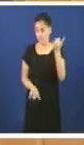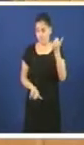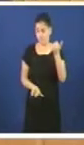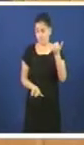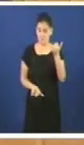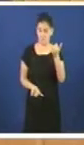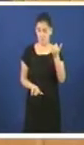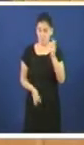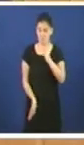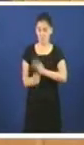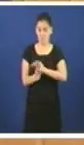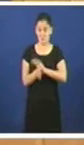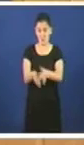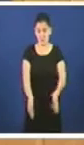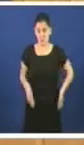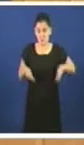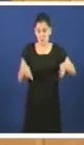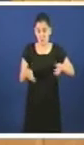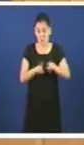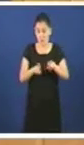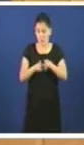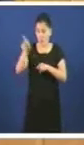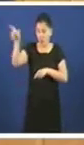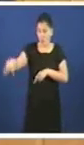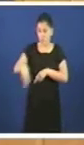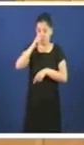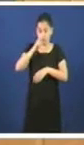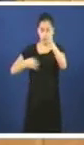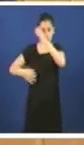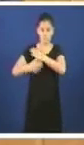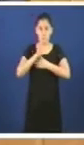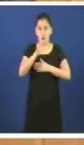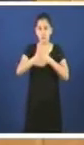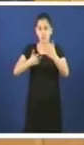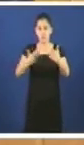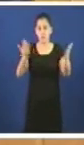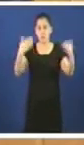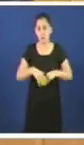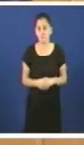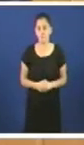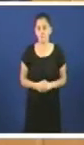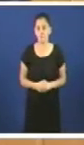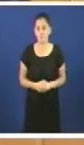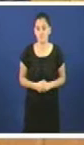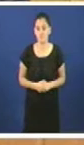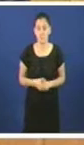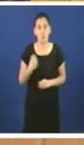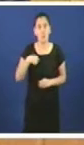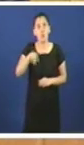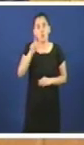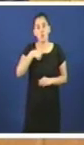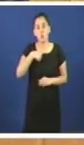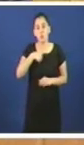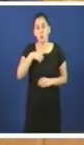esta especie de fósiles prehistóricos que no que no me volumen no me volví de cómo está de ir oms en esto no me refiero a